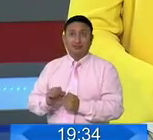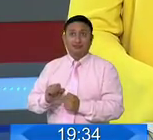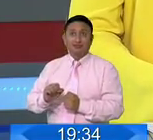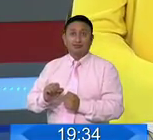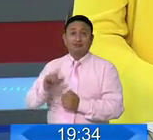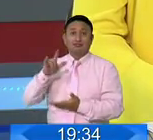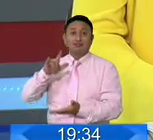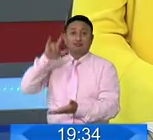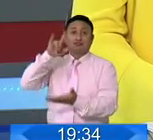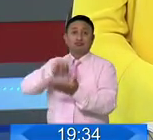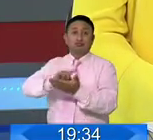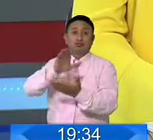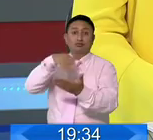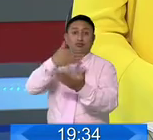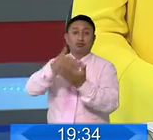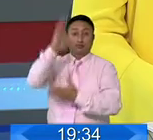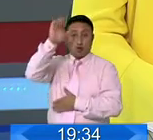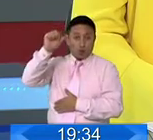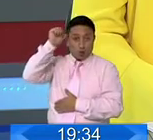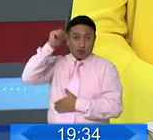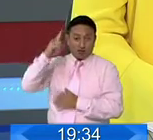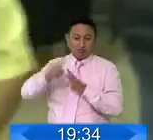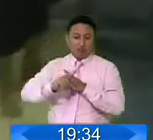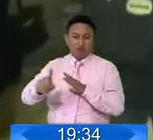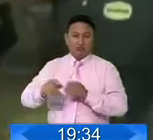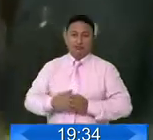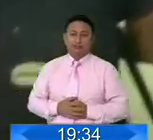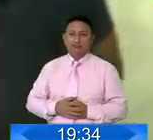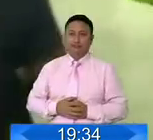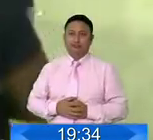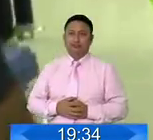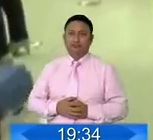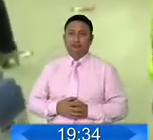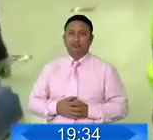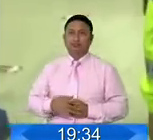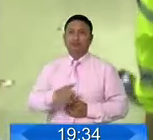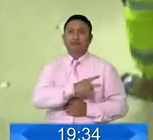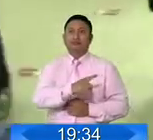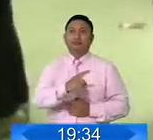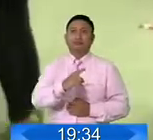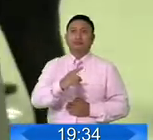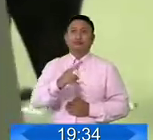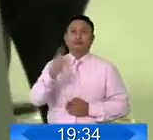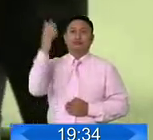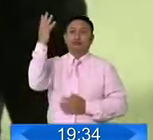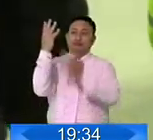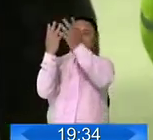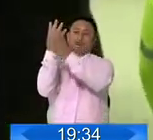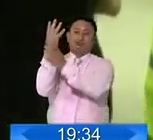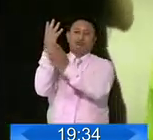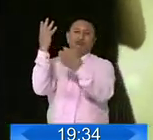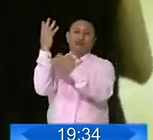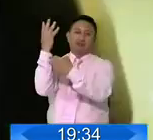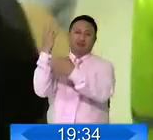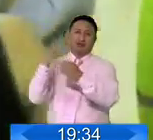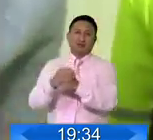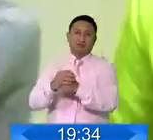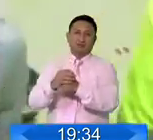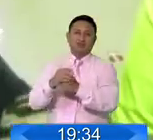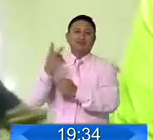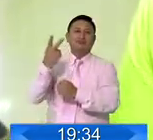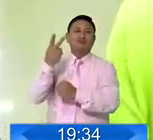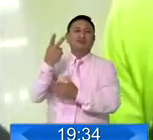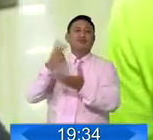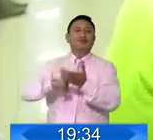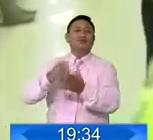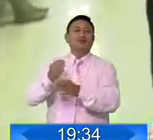desde el aeropuerto hasta el continente europeo. El yeso que posee en su brazo derecho tenía doble funcionalidad. Una